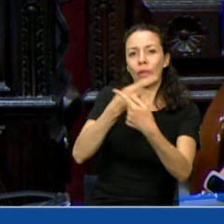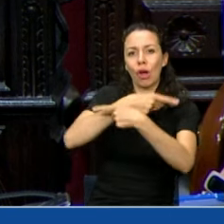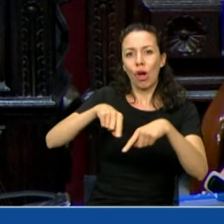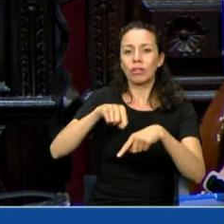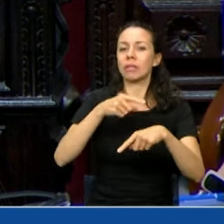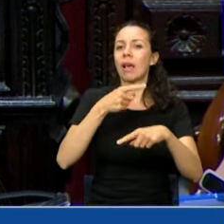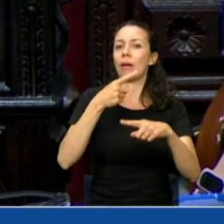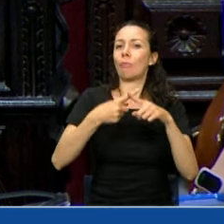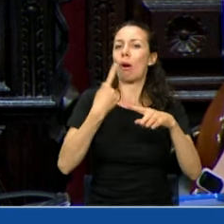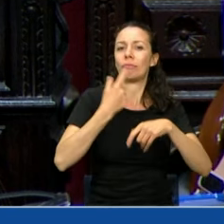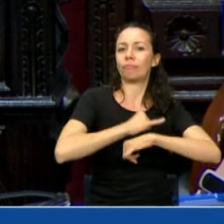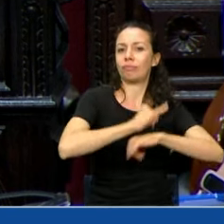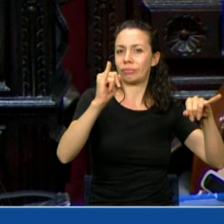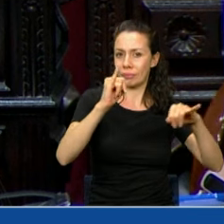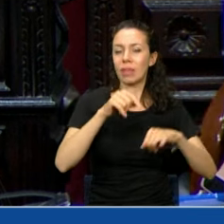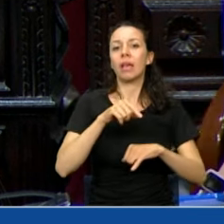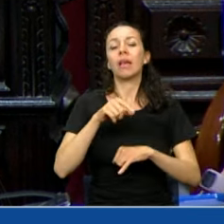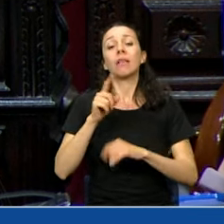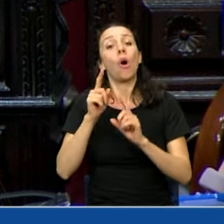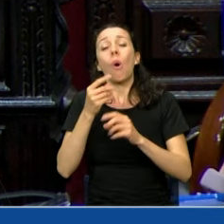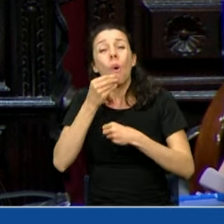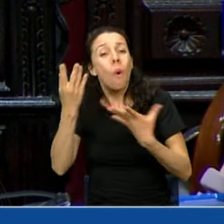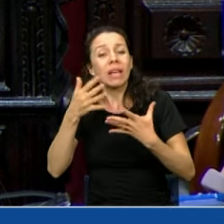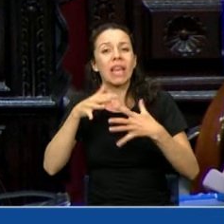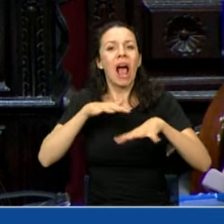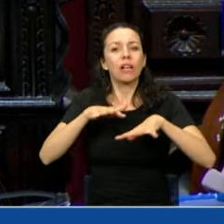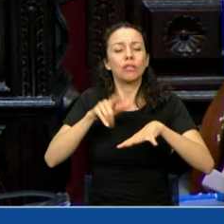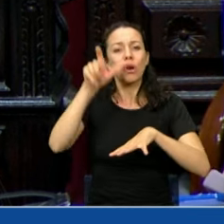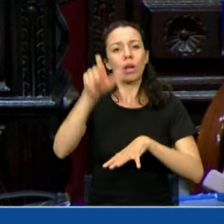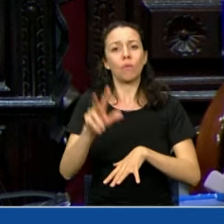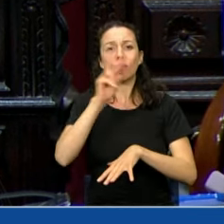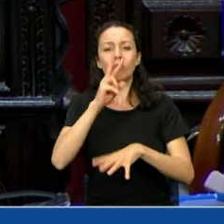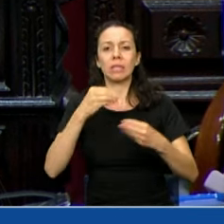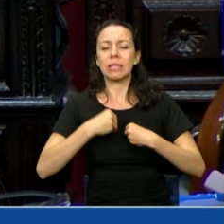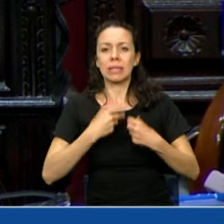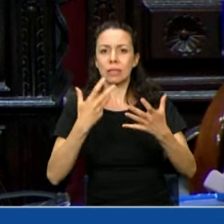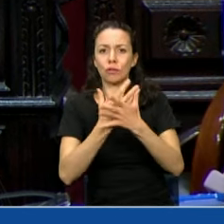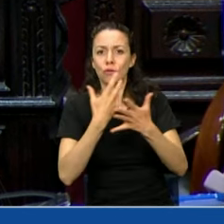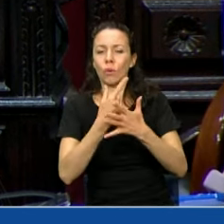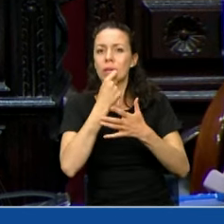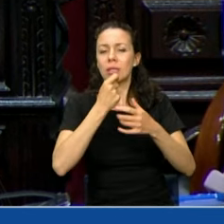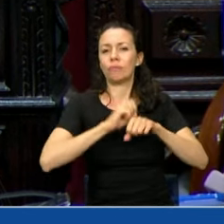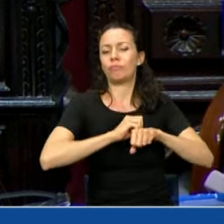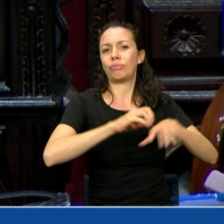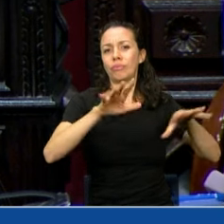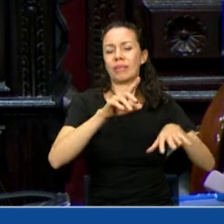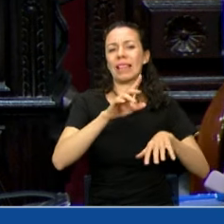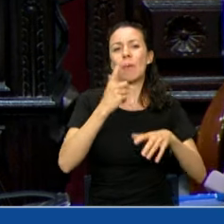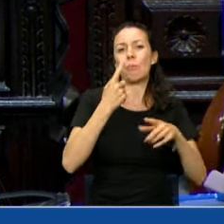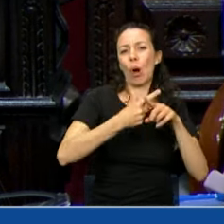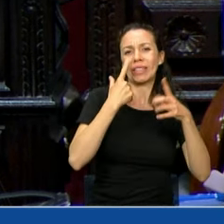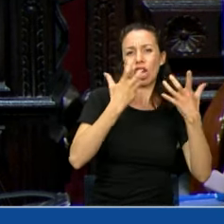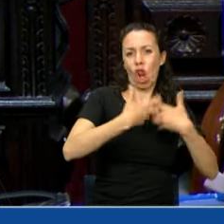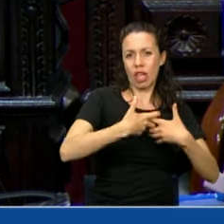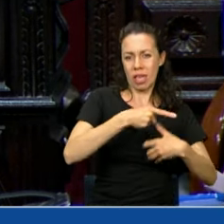atenten contra la integridad sexual o identidad digital de las mujeres a través de las tic eh las formas de violencia son